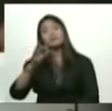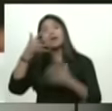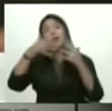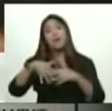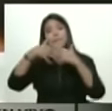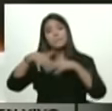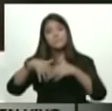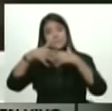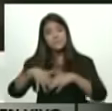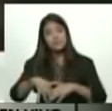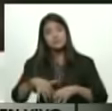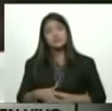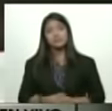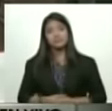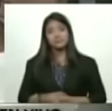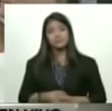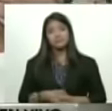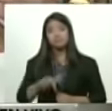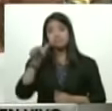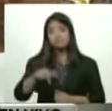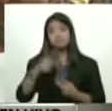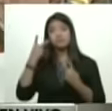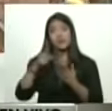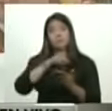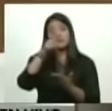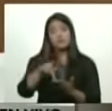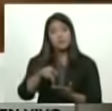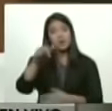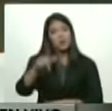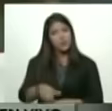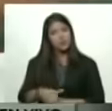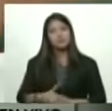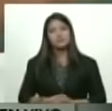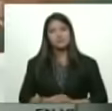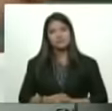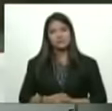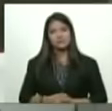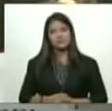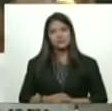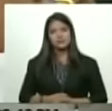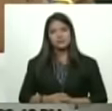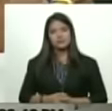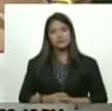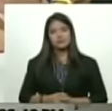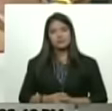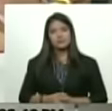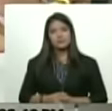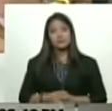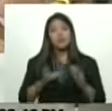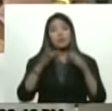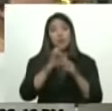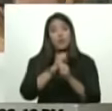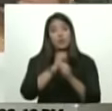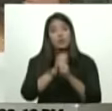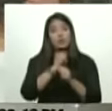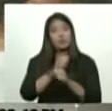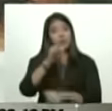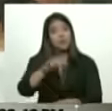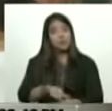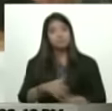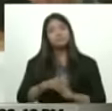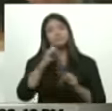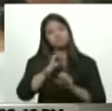empresas, representantes de 350 empresas que participaron en esta mesa de trabajo del día de hoy. Y